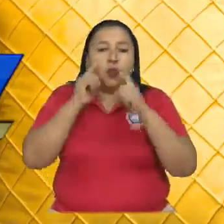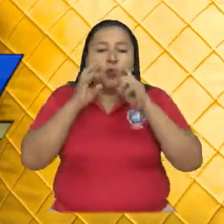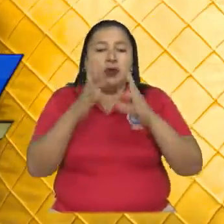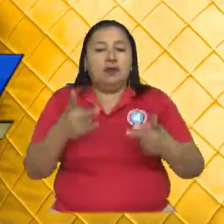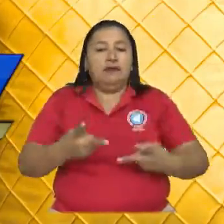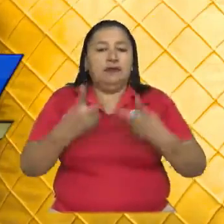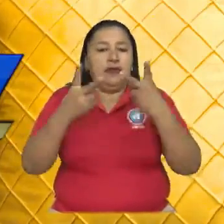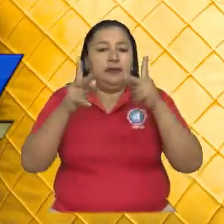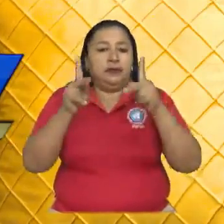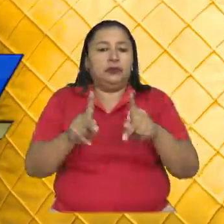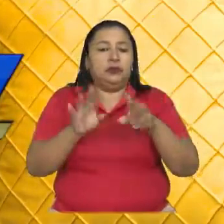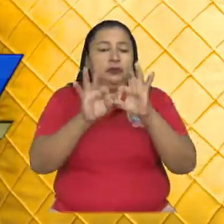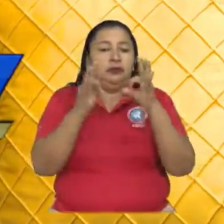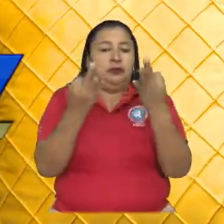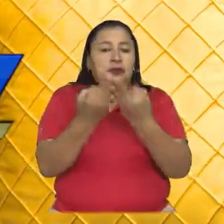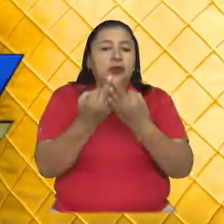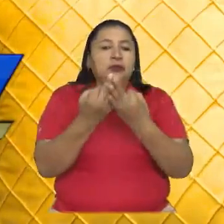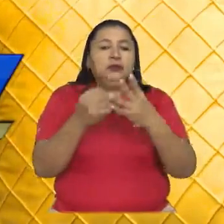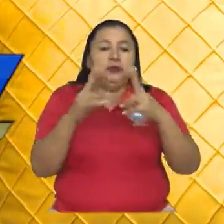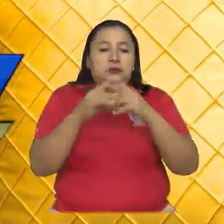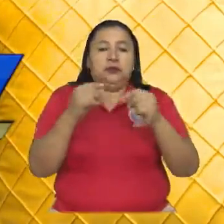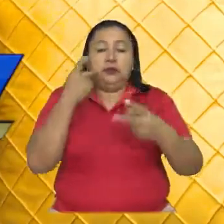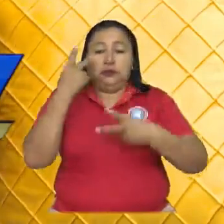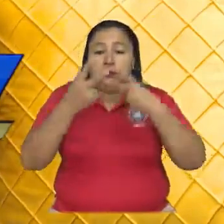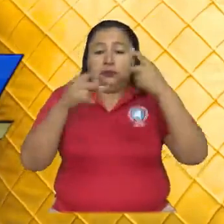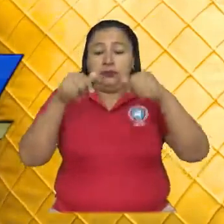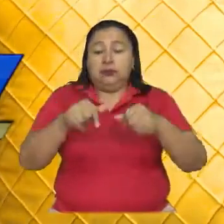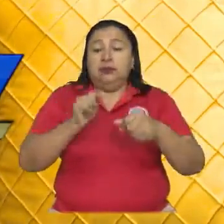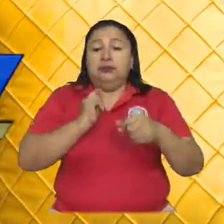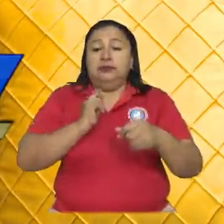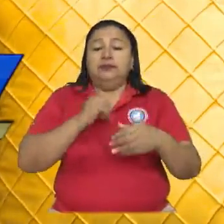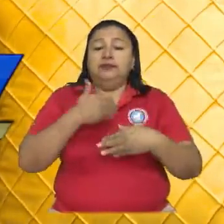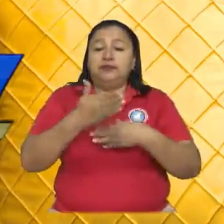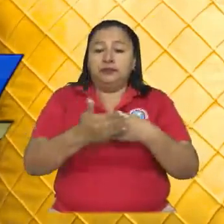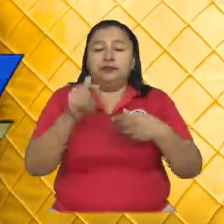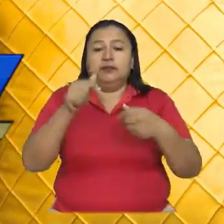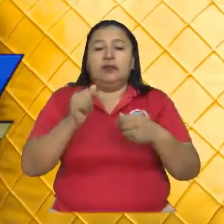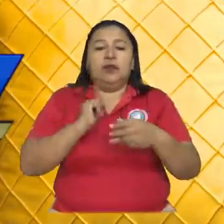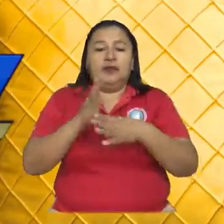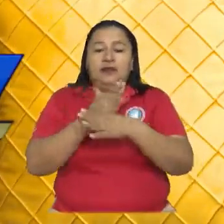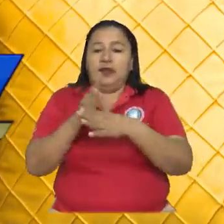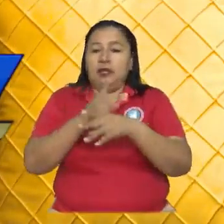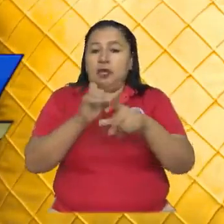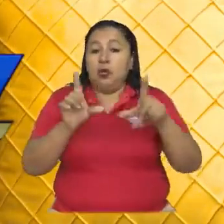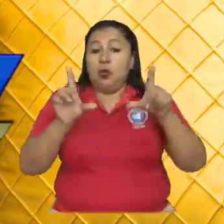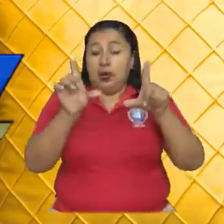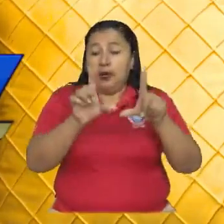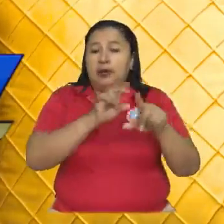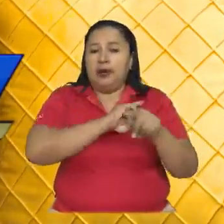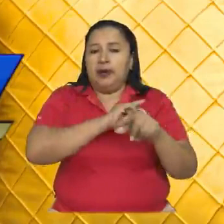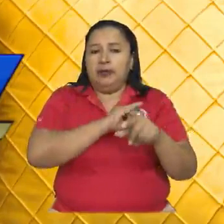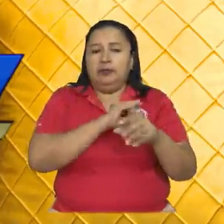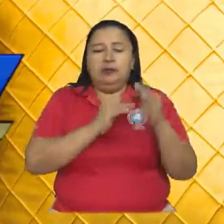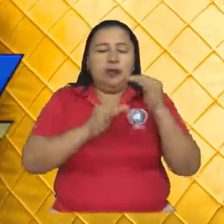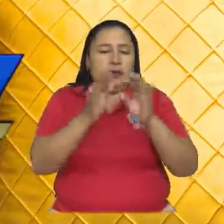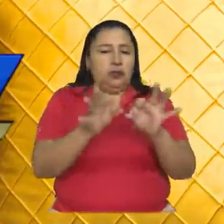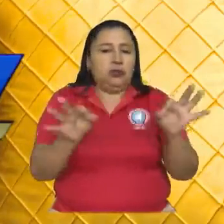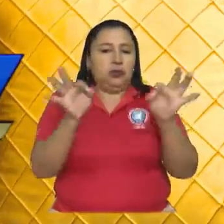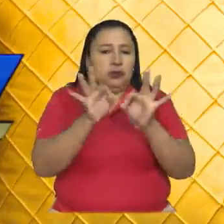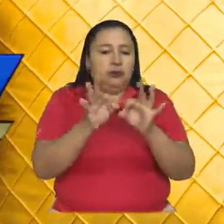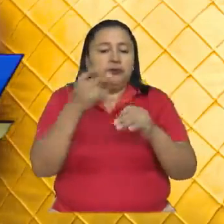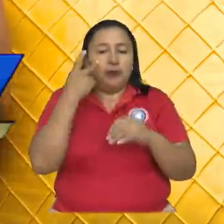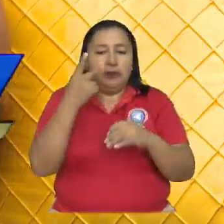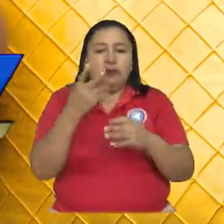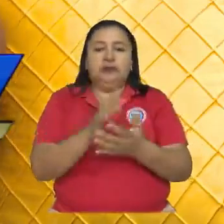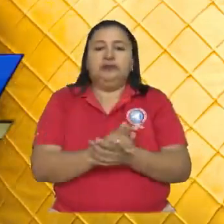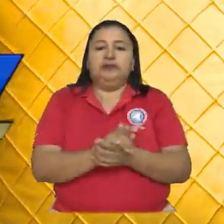nuestras familias nicaragüenses, de los visitantes y turistas en todo el territorio nacional, y creo que eso es un tema importante a